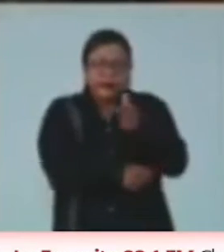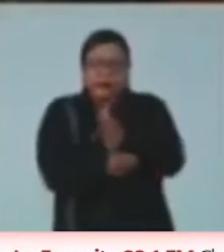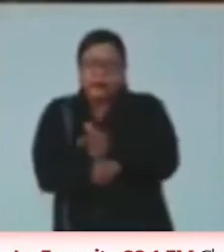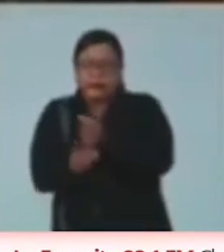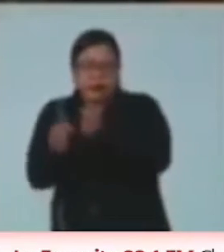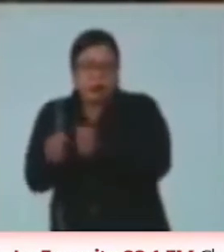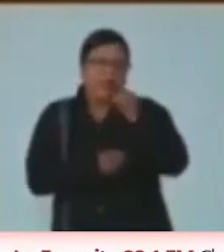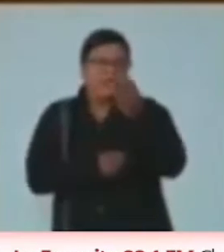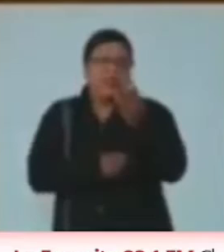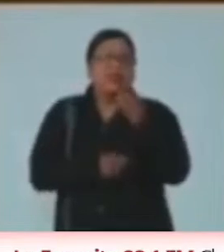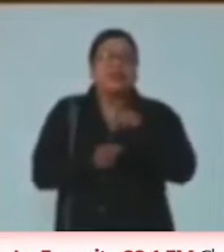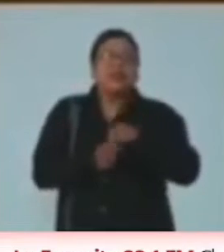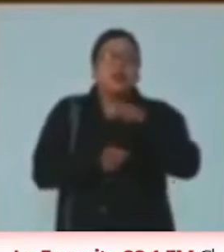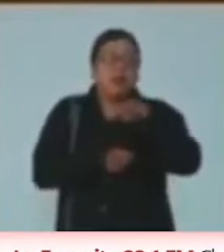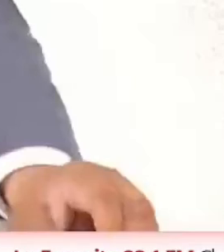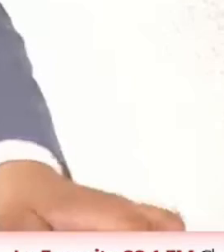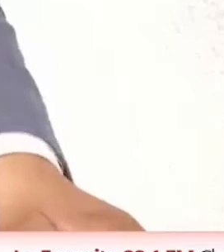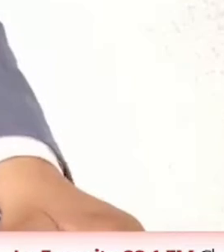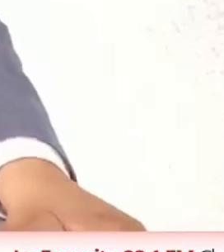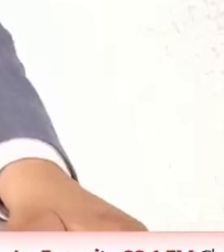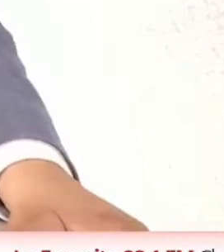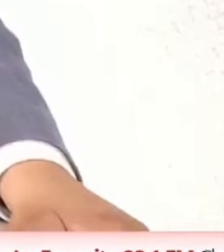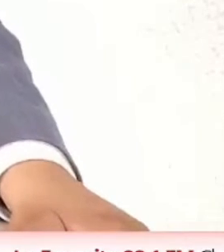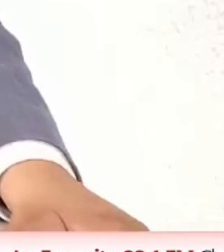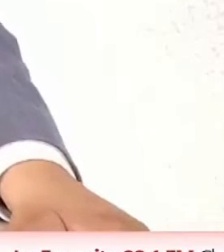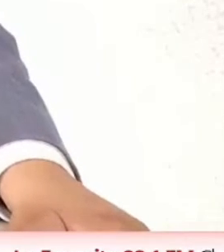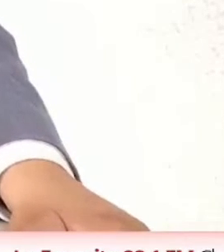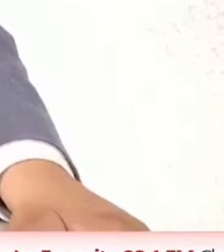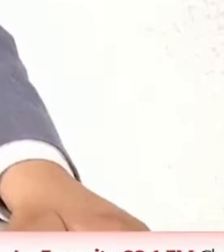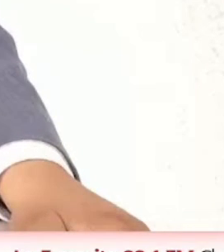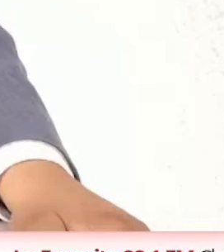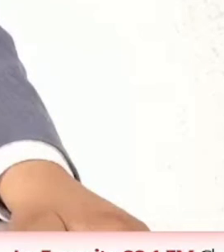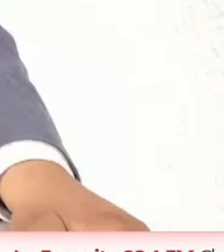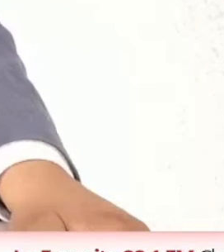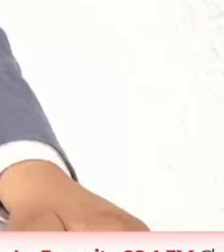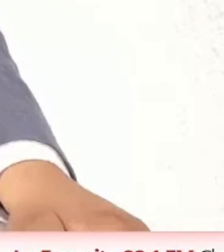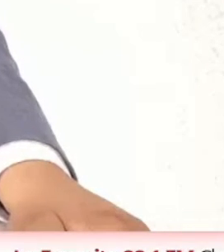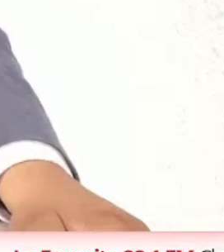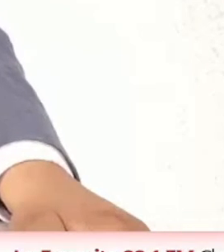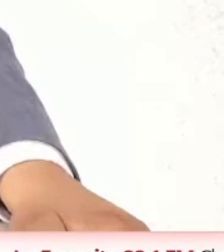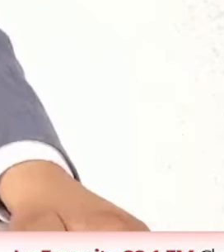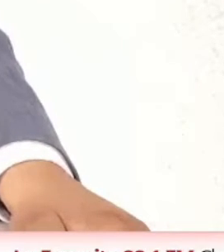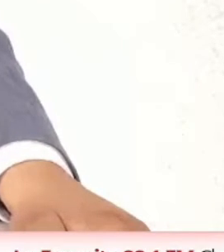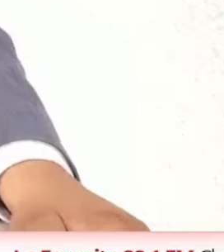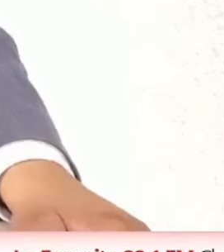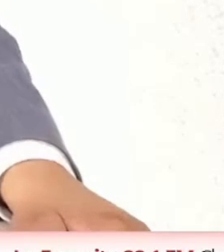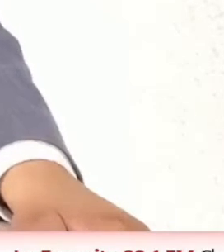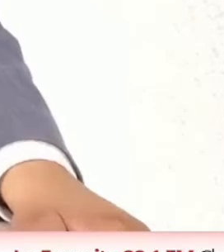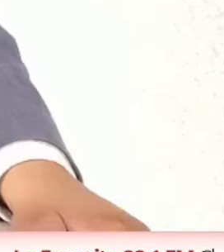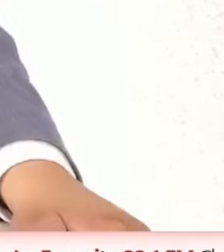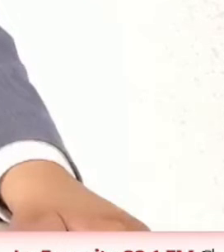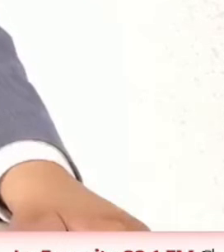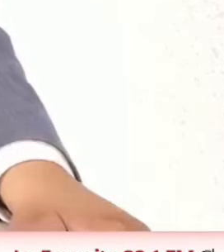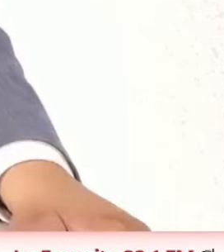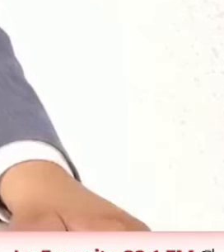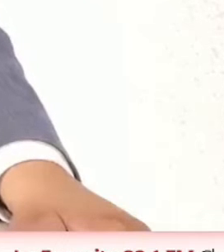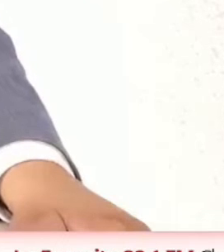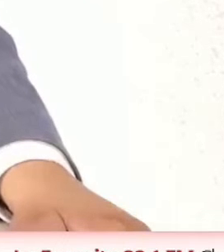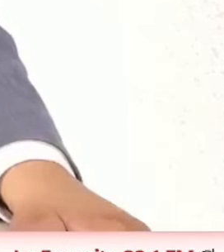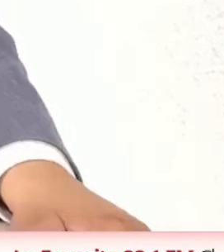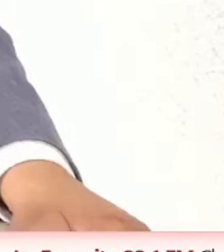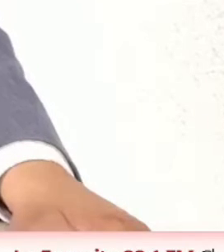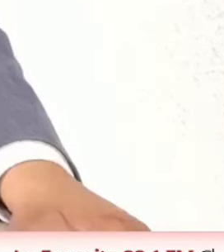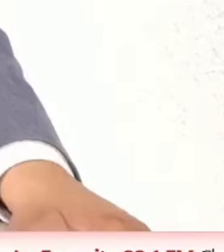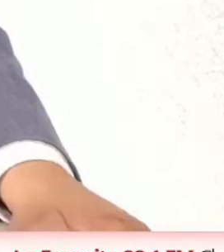incendiándose. Por su parte, la titular de la Comisión Estatal Forestal del Gobierno de Oaxaca, Magdalena María